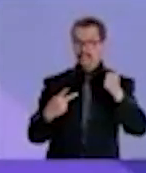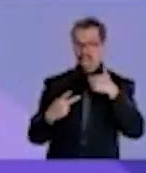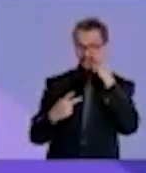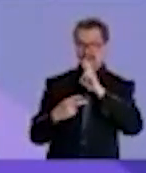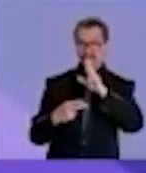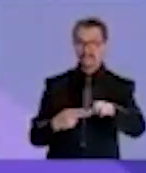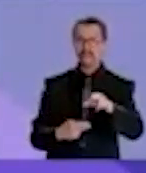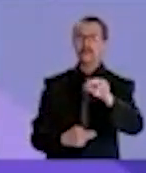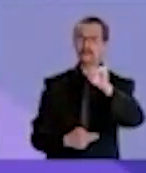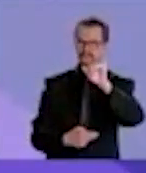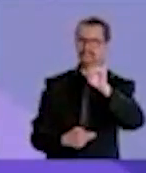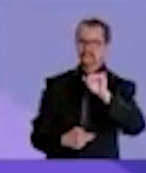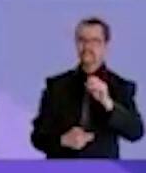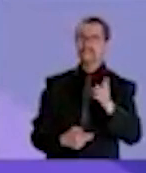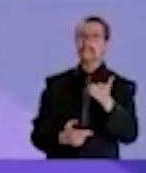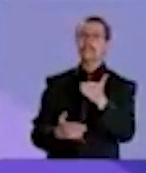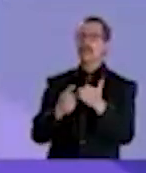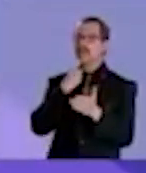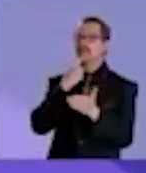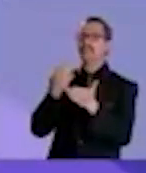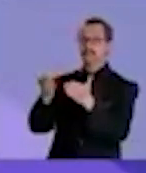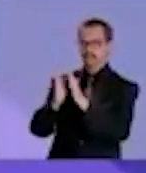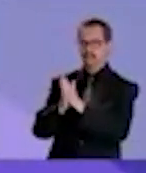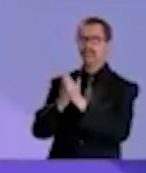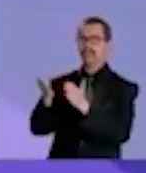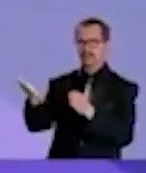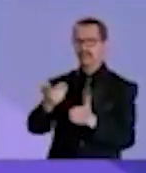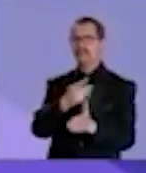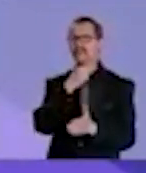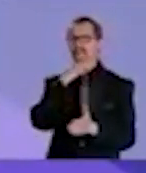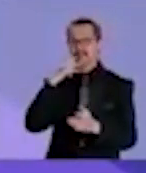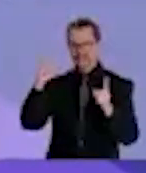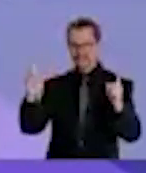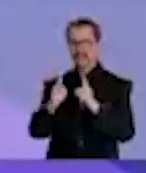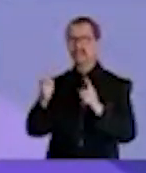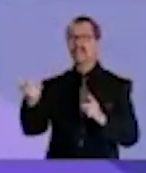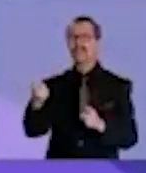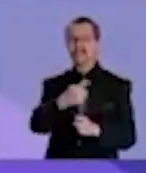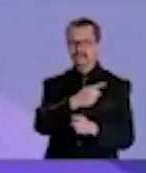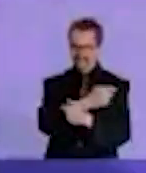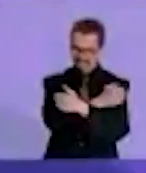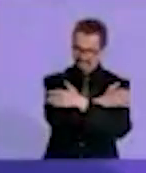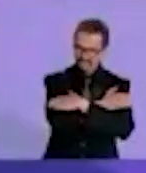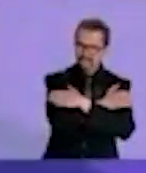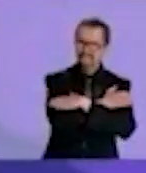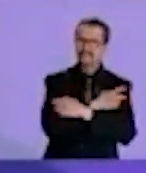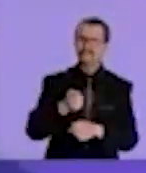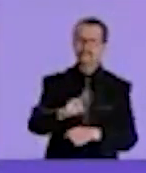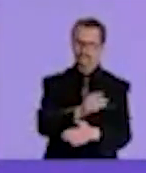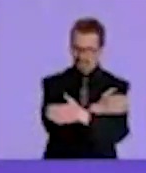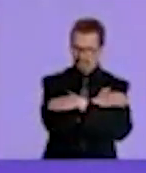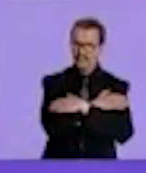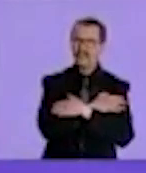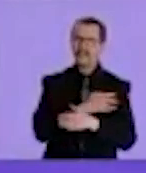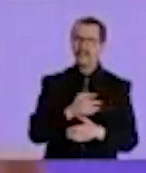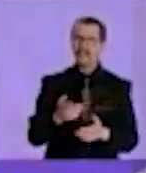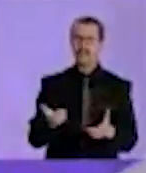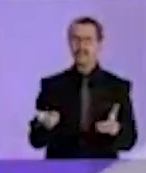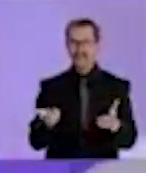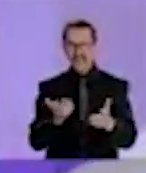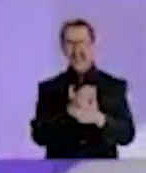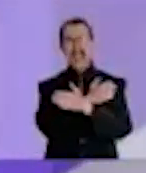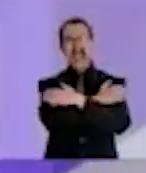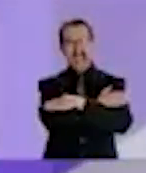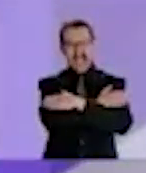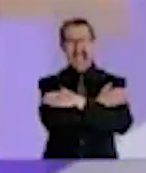mi hacerlo en hacerlo puedes ver a abrazos no balazos dale un